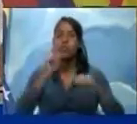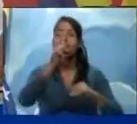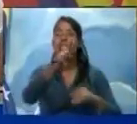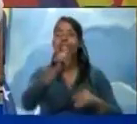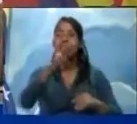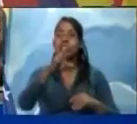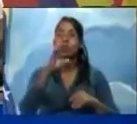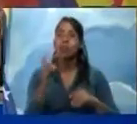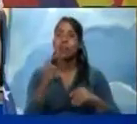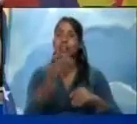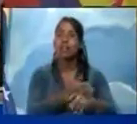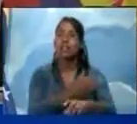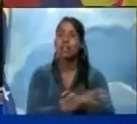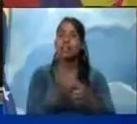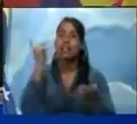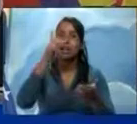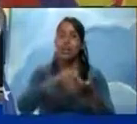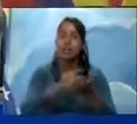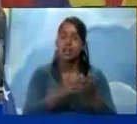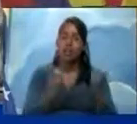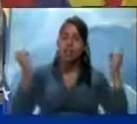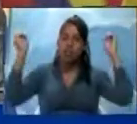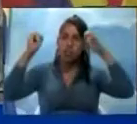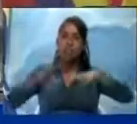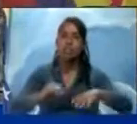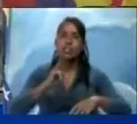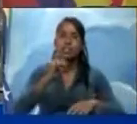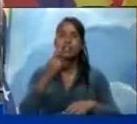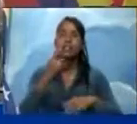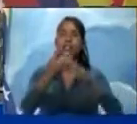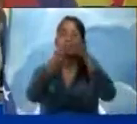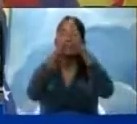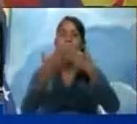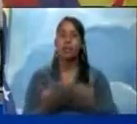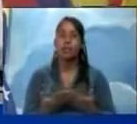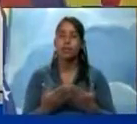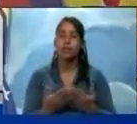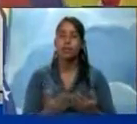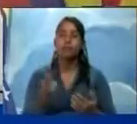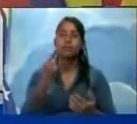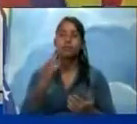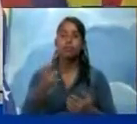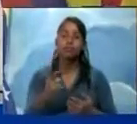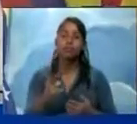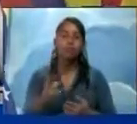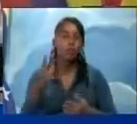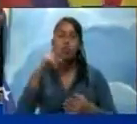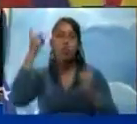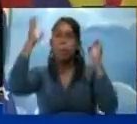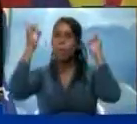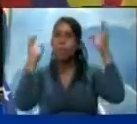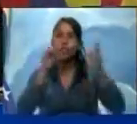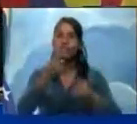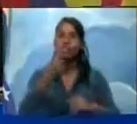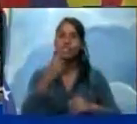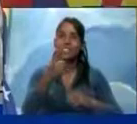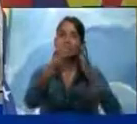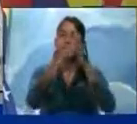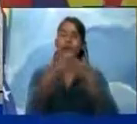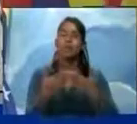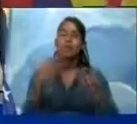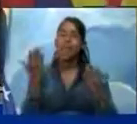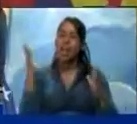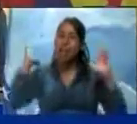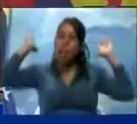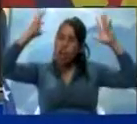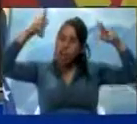120 sátrapas, y los echaron. Y dice la Biblia, esto no lo dice el hermano Puerta, que los leones